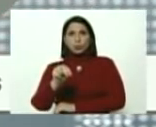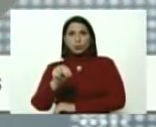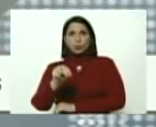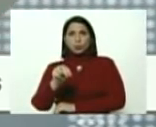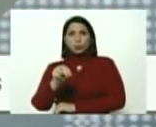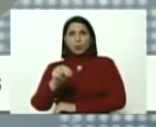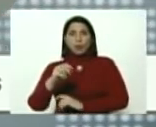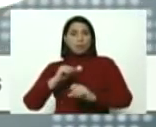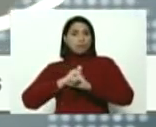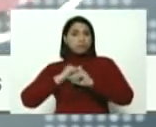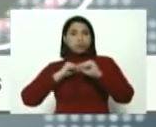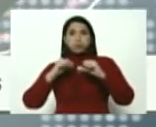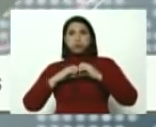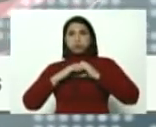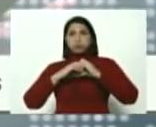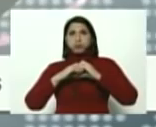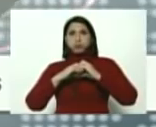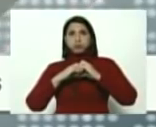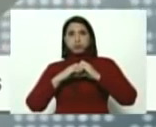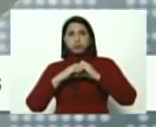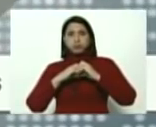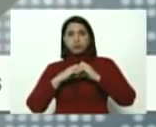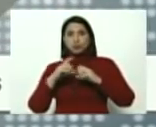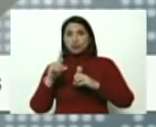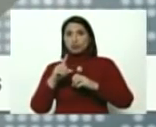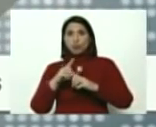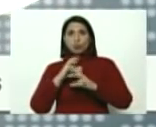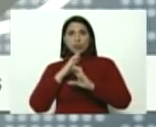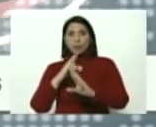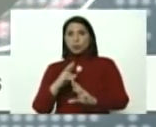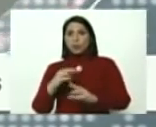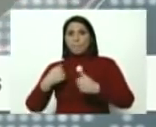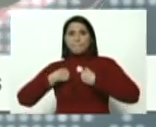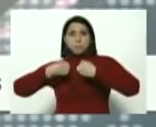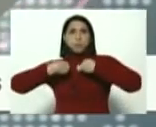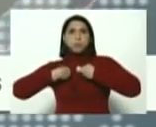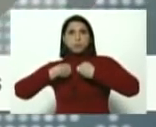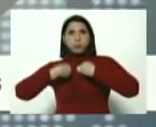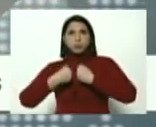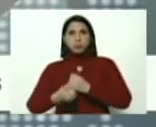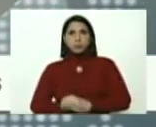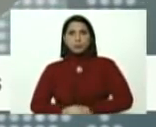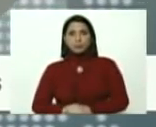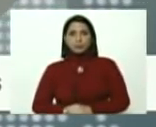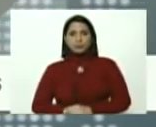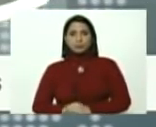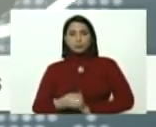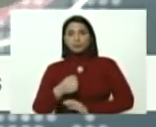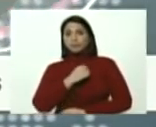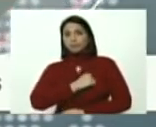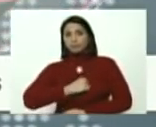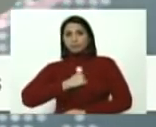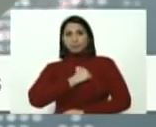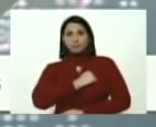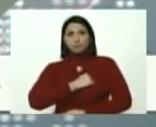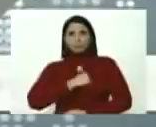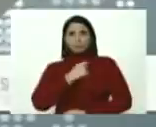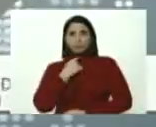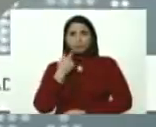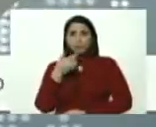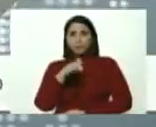paro cardiorrespiratorio, no respondió a maniobras de resucitación y lamentablemente